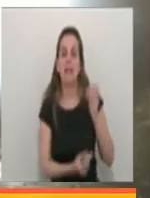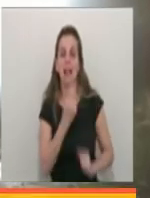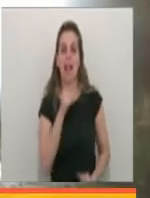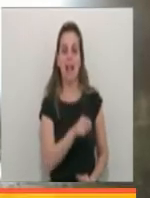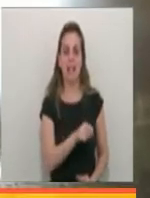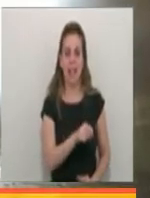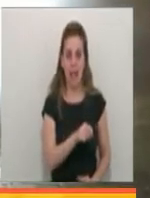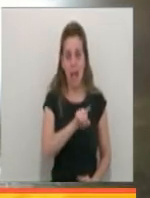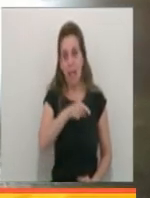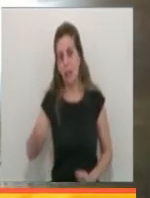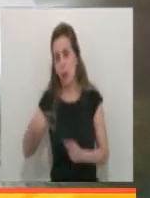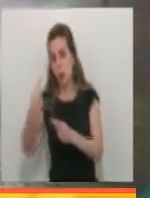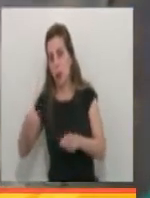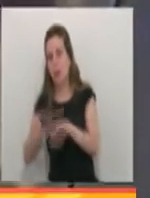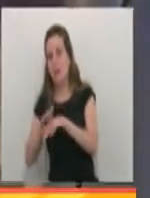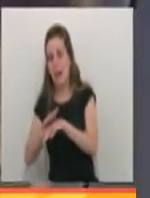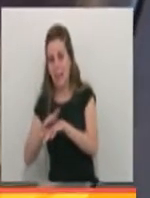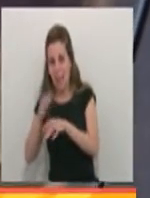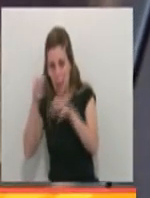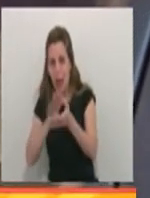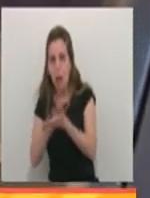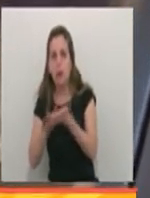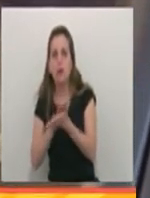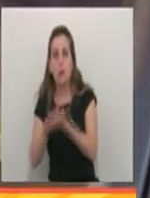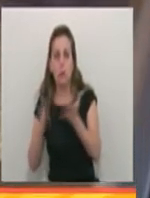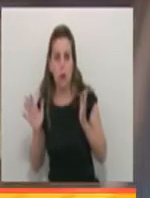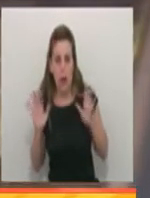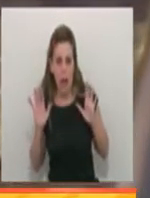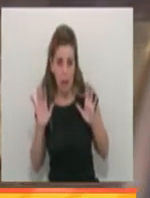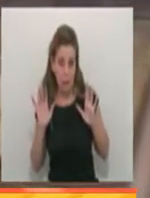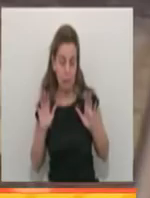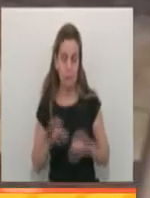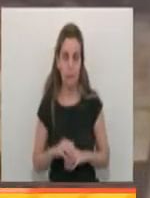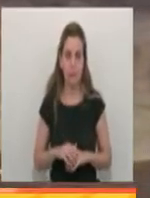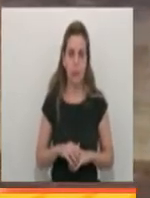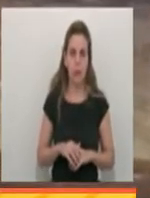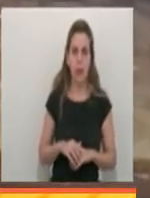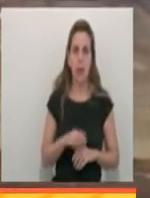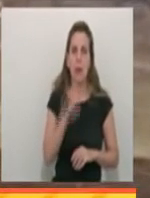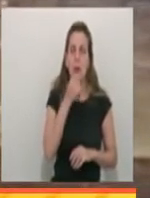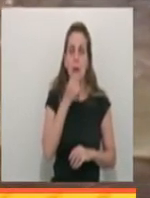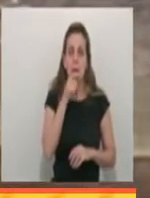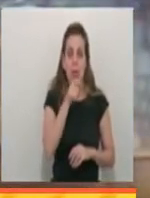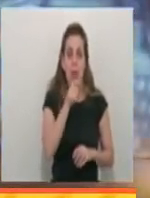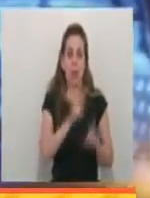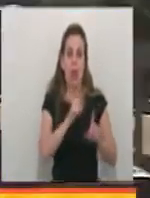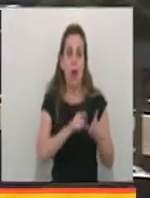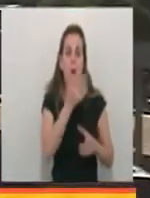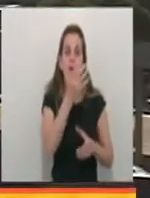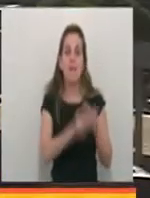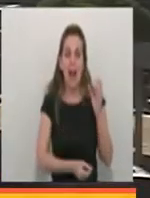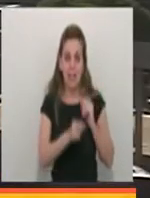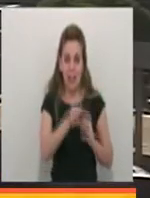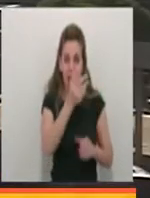indicador de actitud del avión. Vos con eso vos te podés orientar y dejar el avión en caso de que vos pierdas